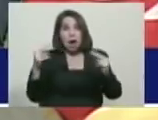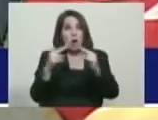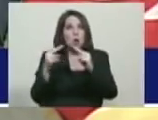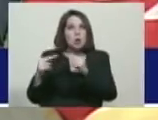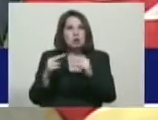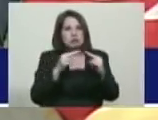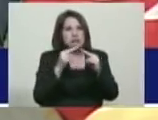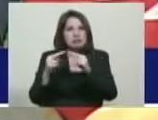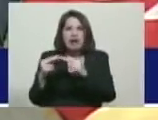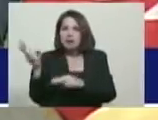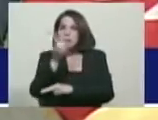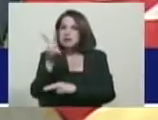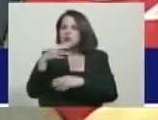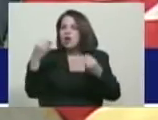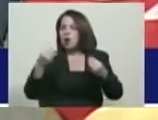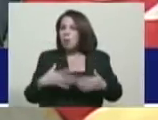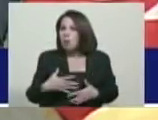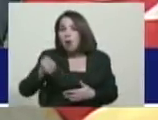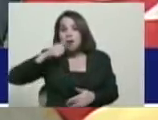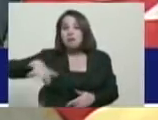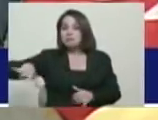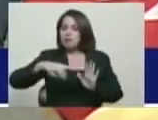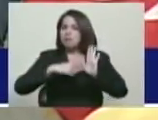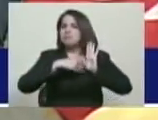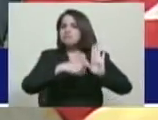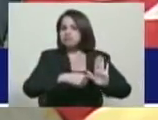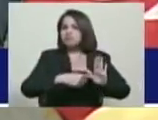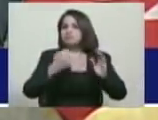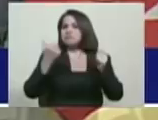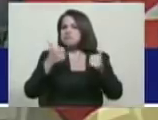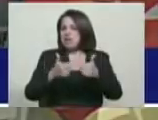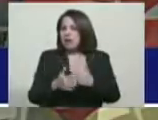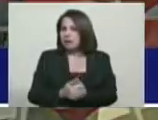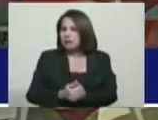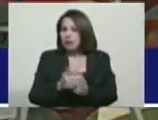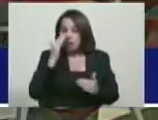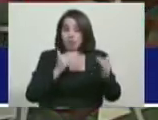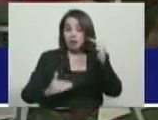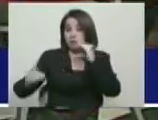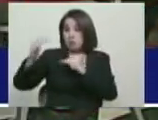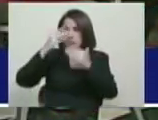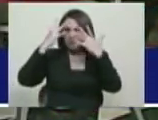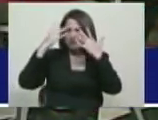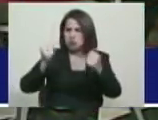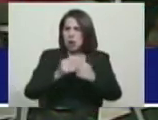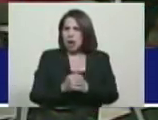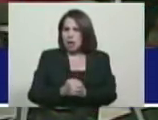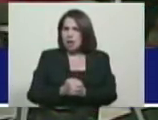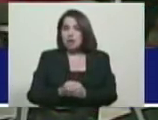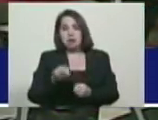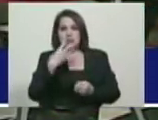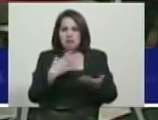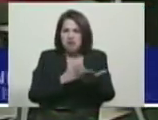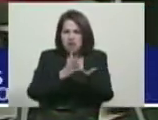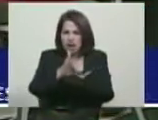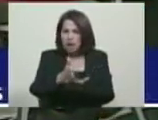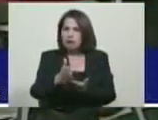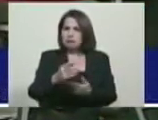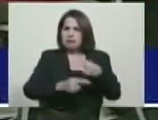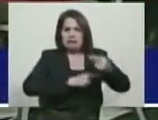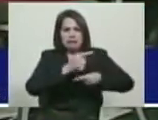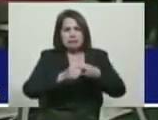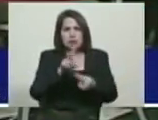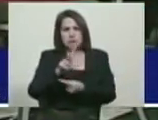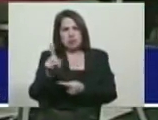justo, de nivel, de pie, rebelde, listo para continuar su camino del siglo XXI.